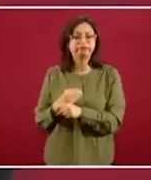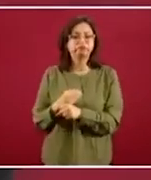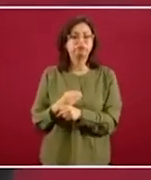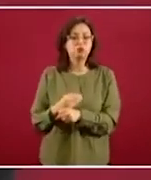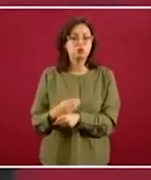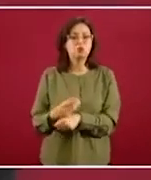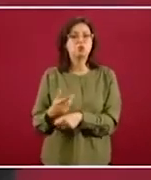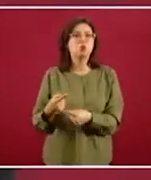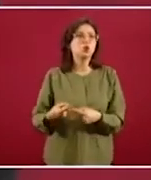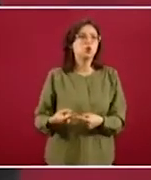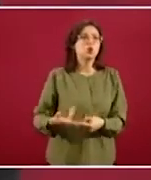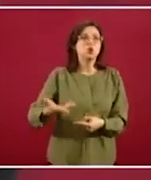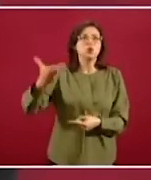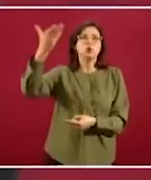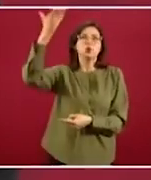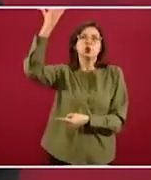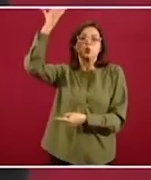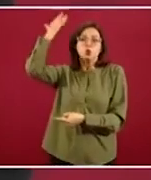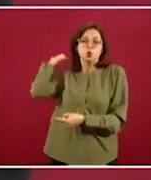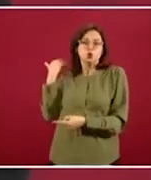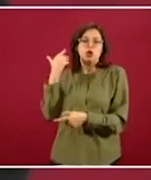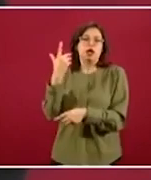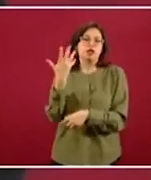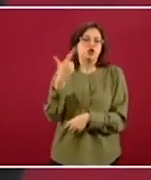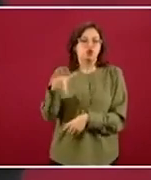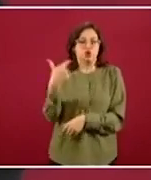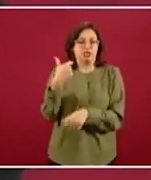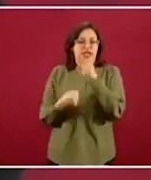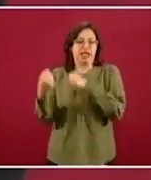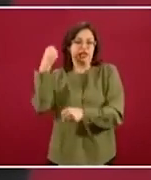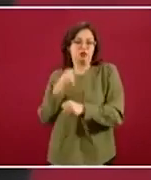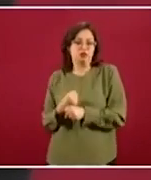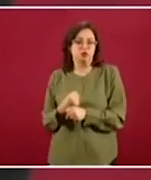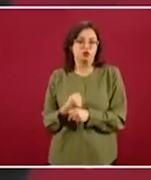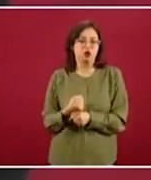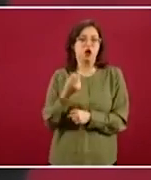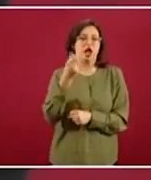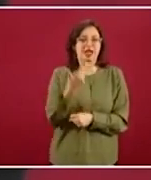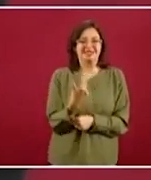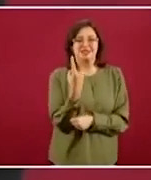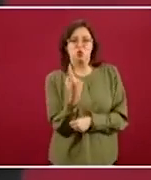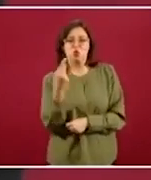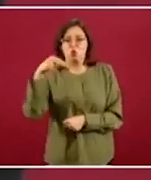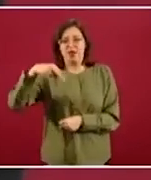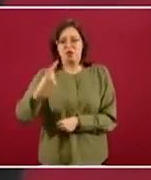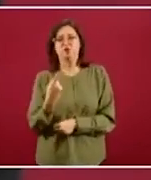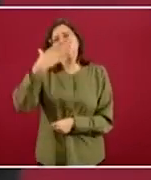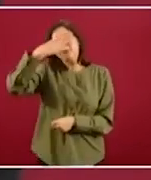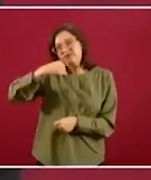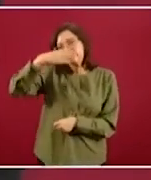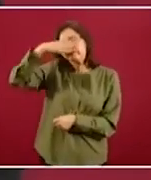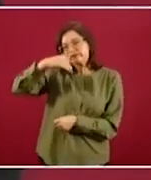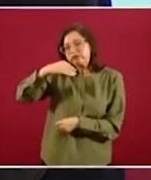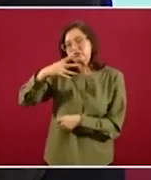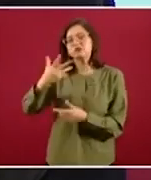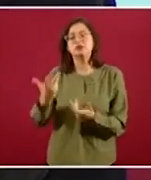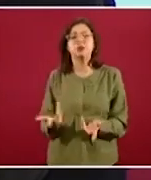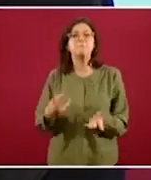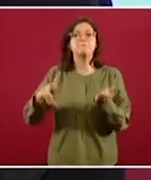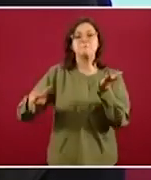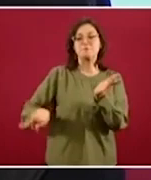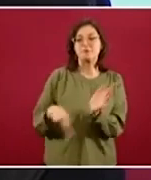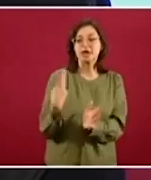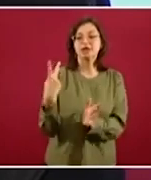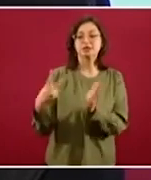la pandemia por influenza A, H1N1, y cada invierno